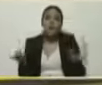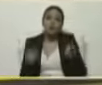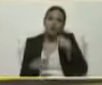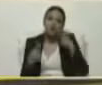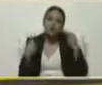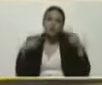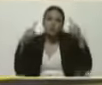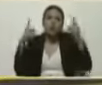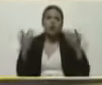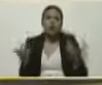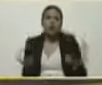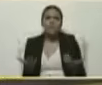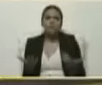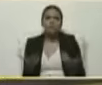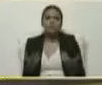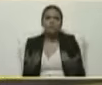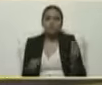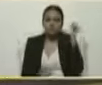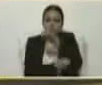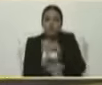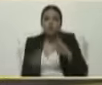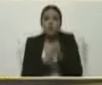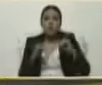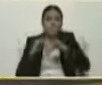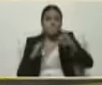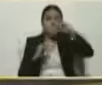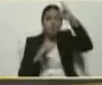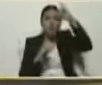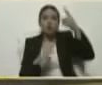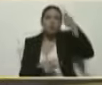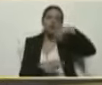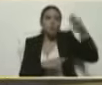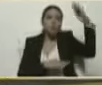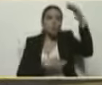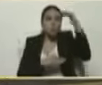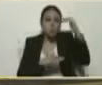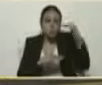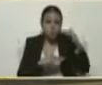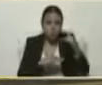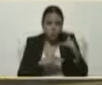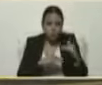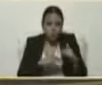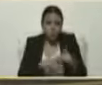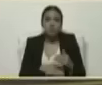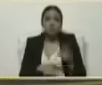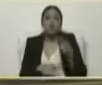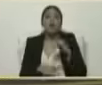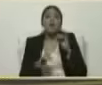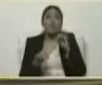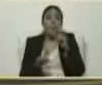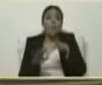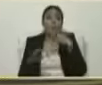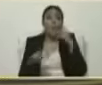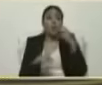Logramos derrotar la hiperinflación. 2019 la hiperinflación anual fue